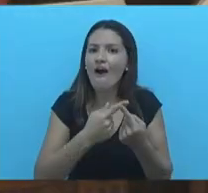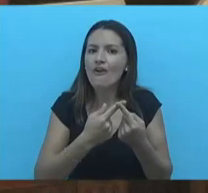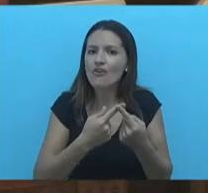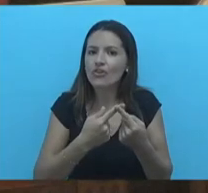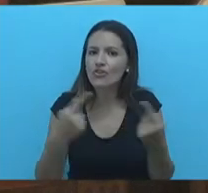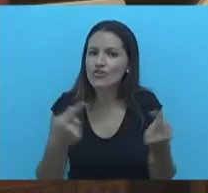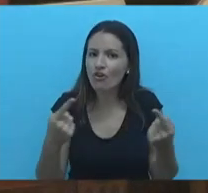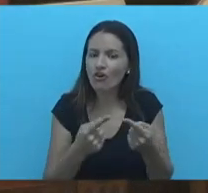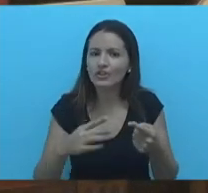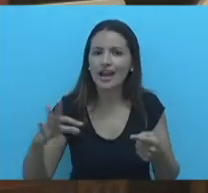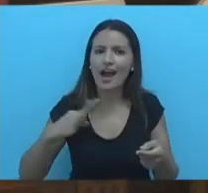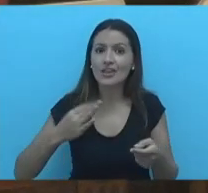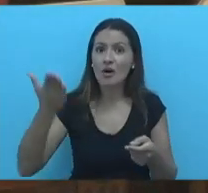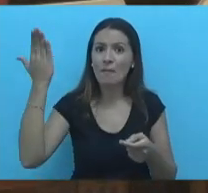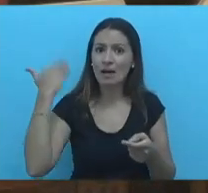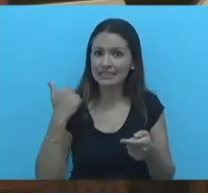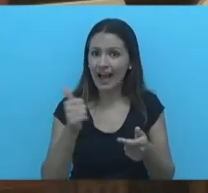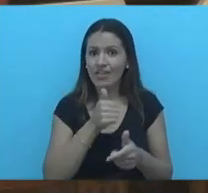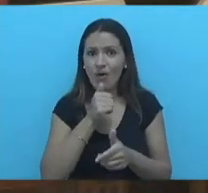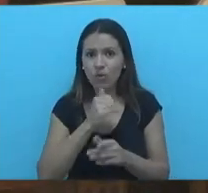inundación. Por eso